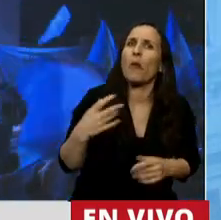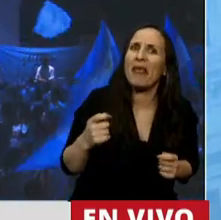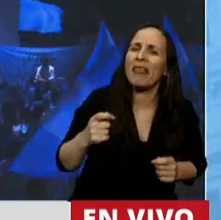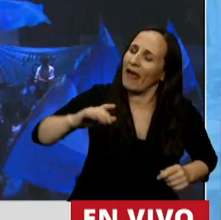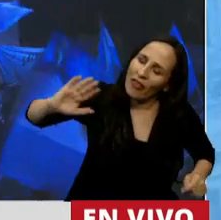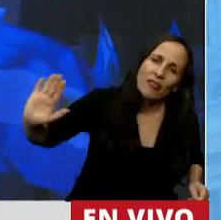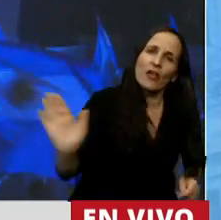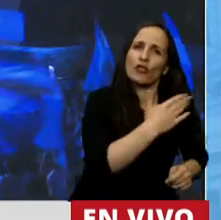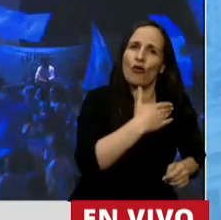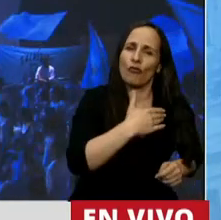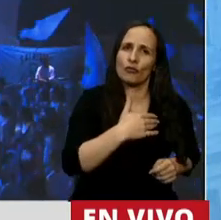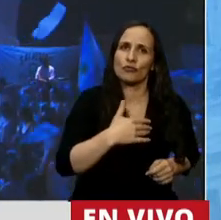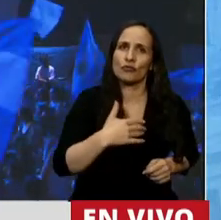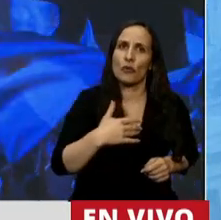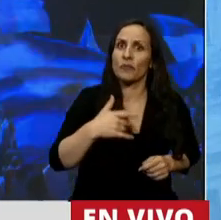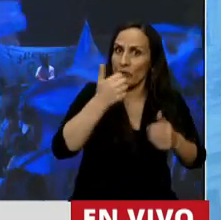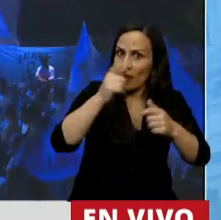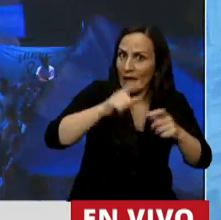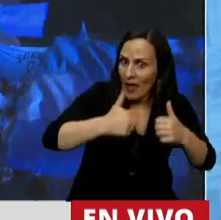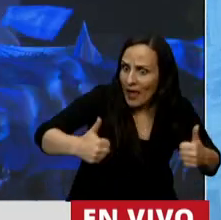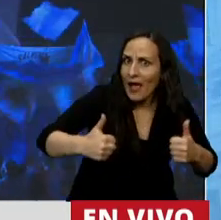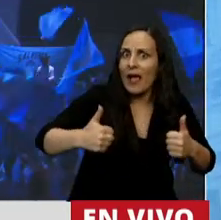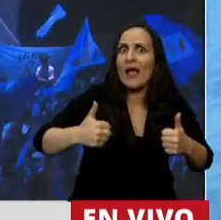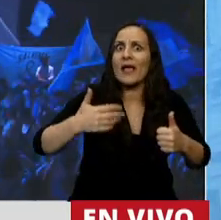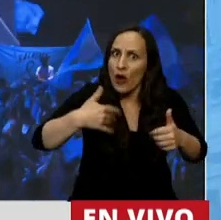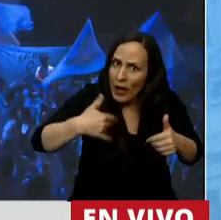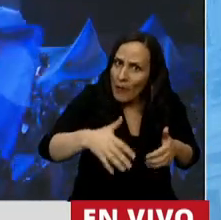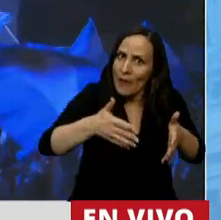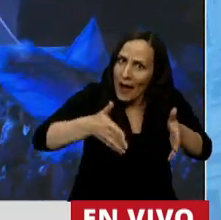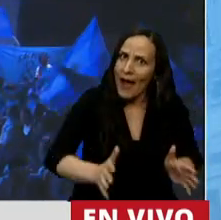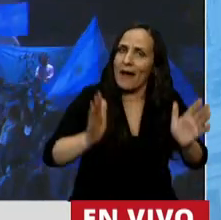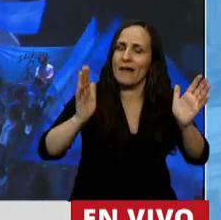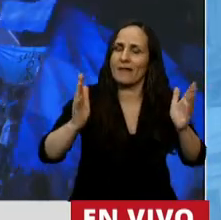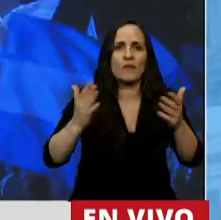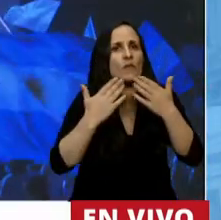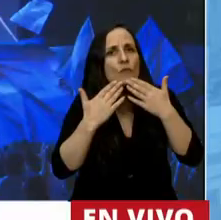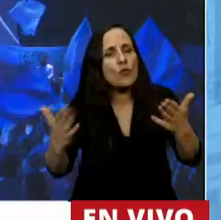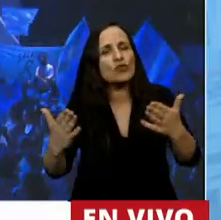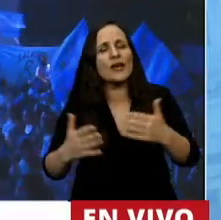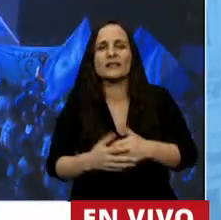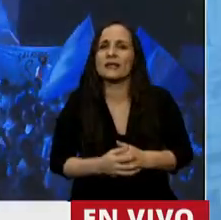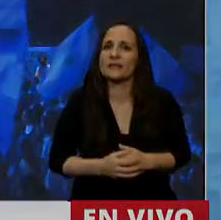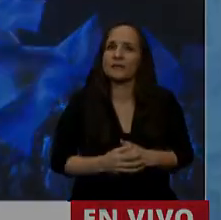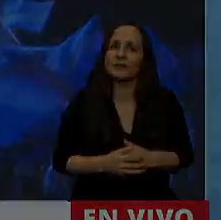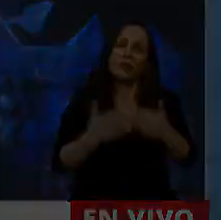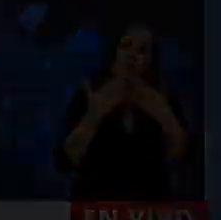todos, la vida de los que estamos presentes y también la vida de los que están por venir. Muchas gracias. Muchas gracias, diputada.